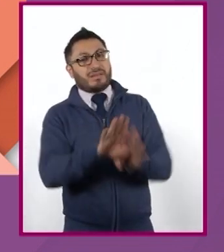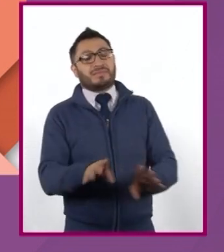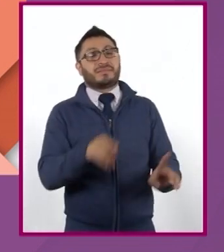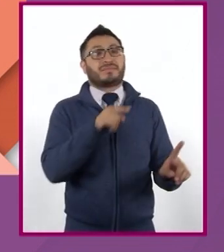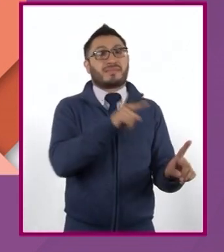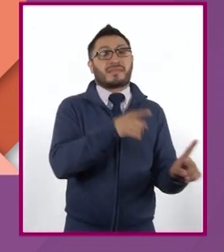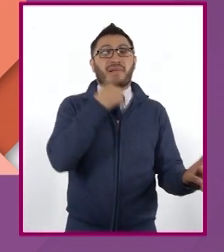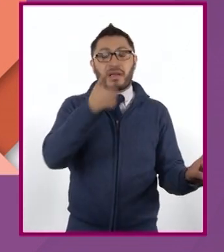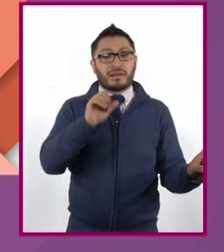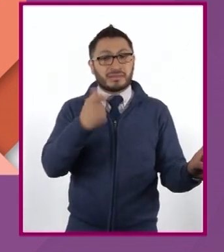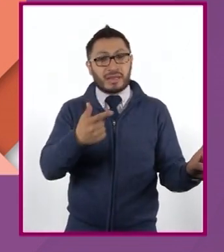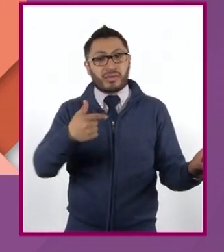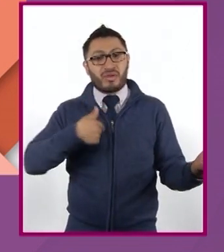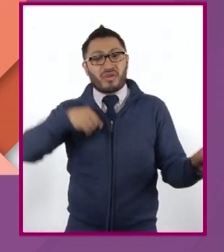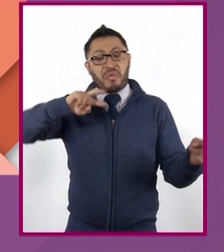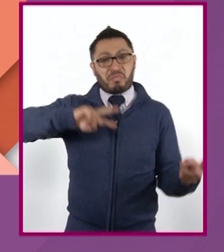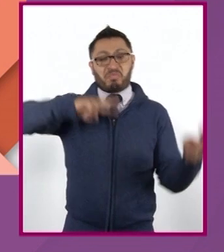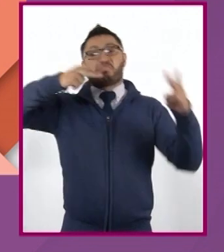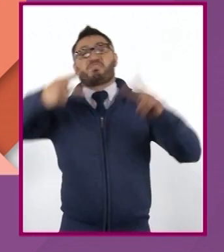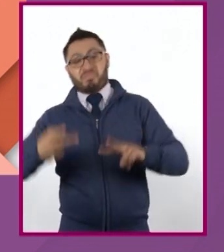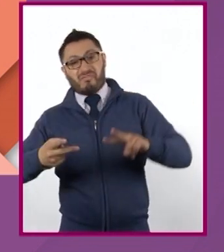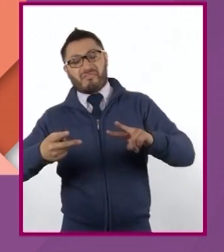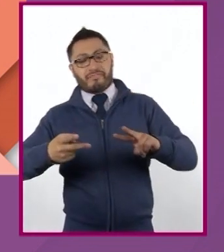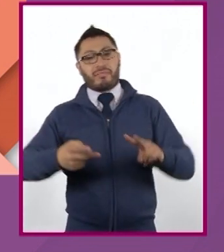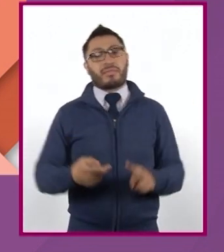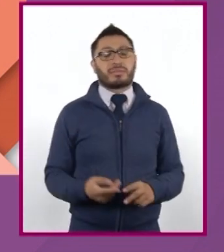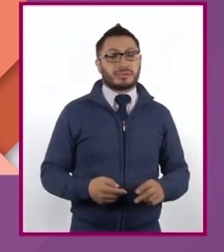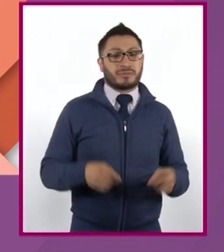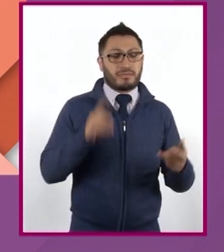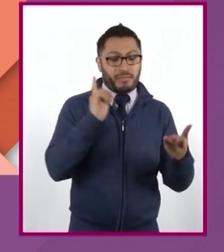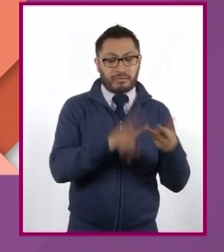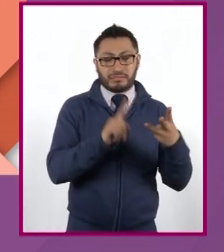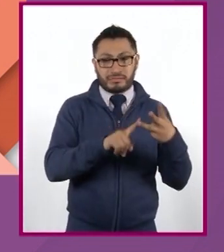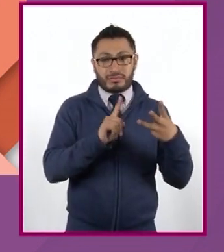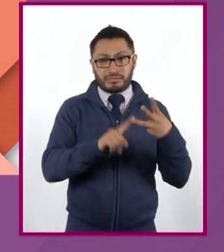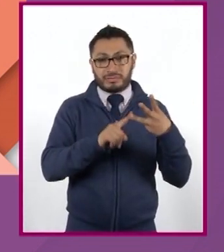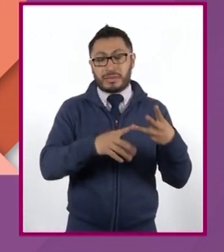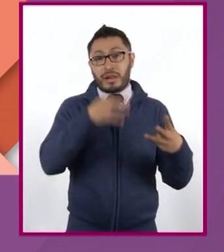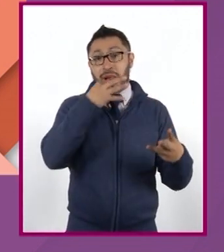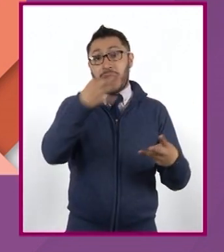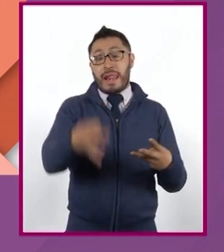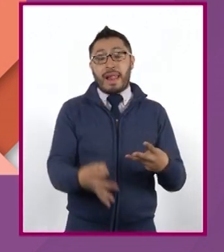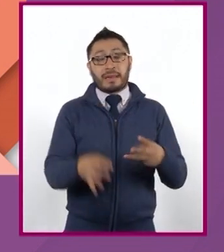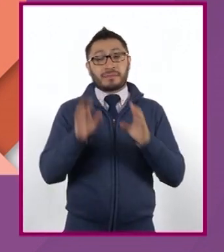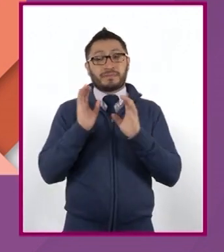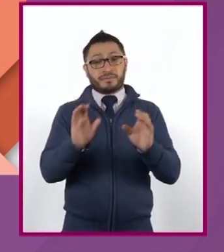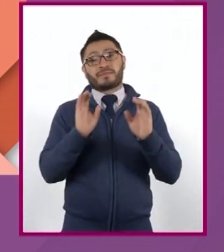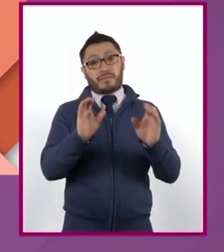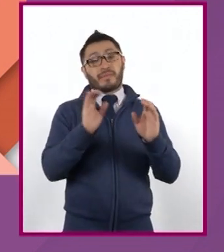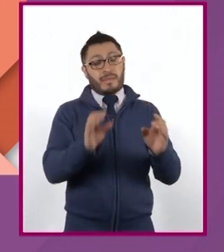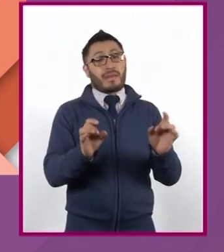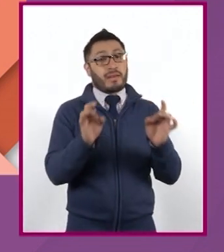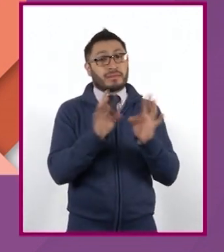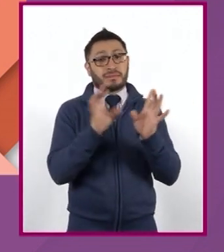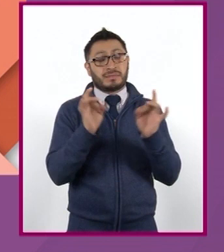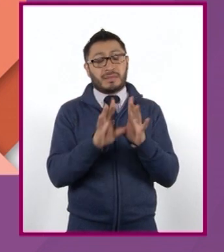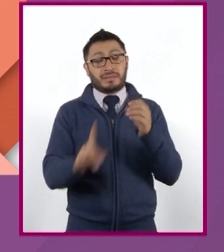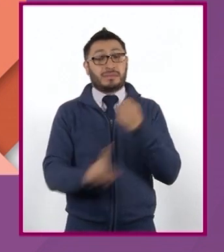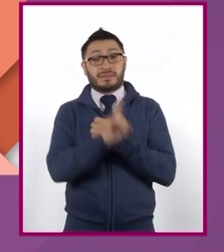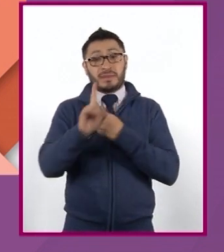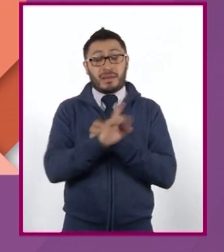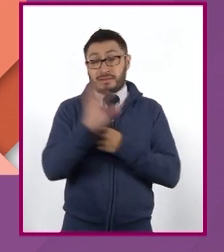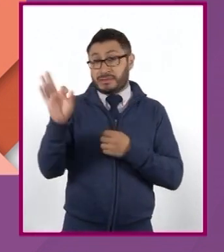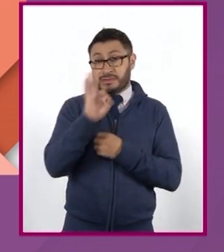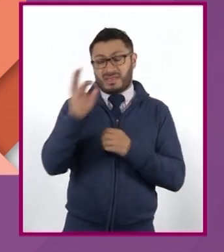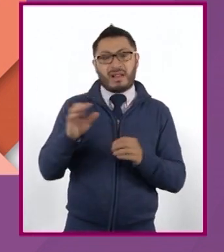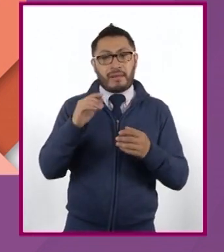contrario de lo que se dice. Y 3. Y la de advertencia sobre implicaciones y consecuencias,